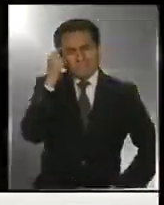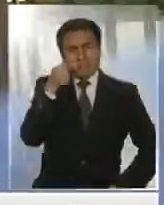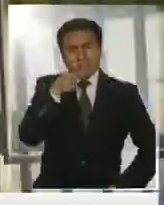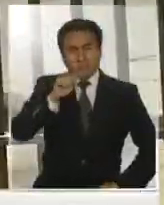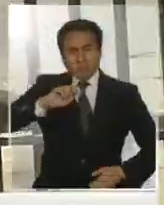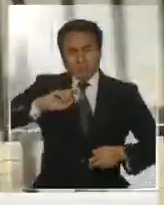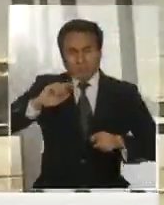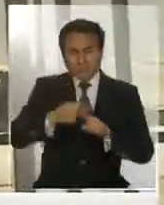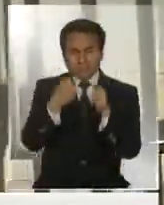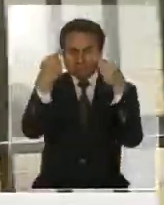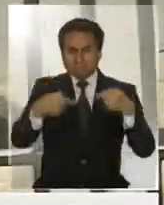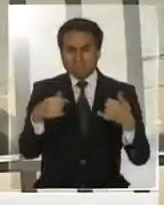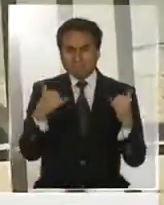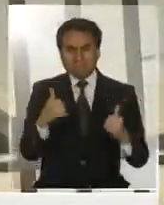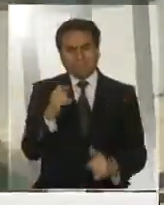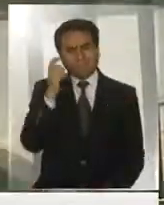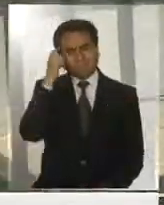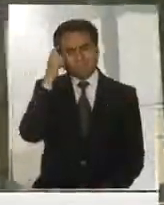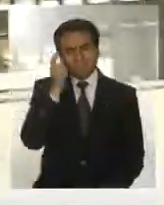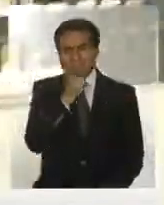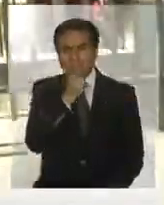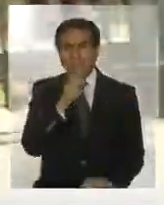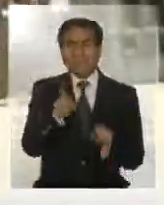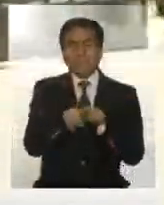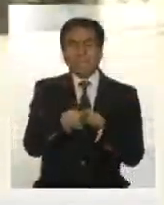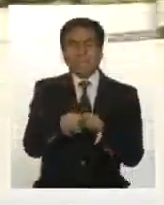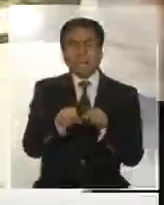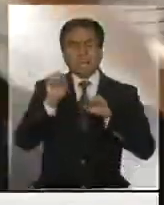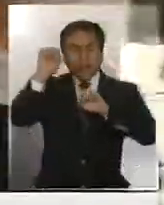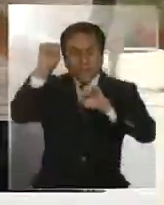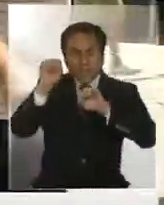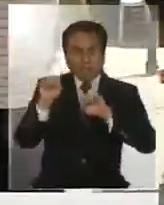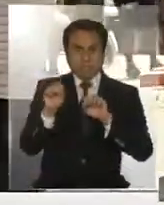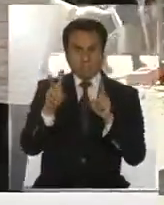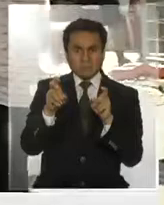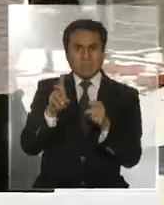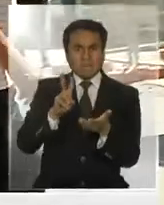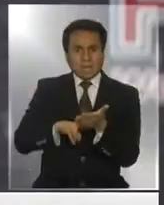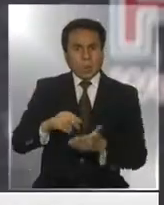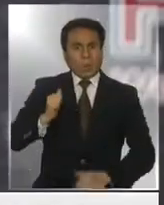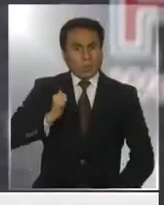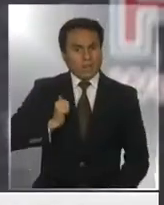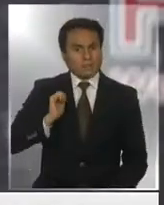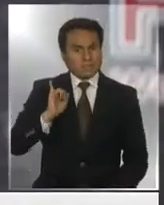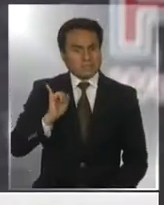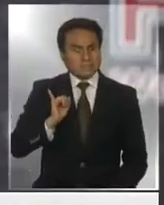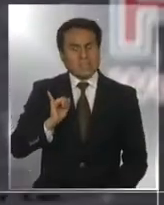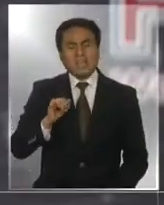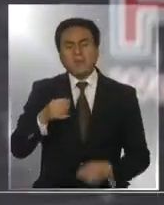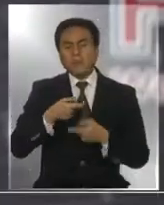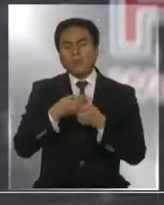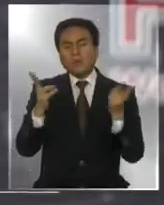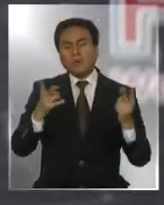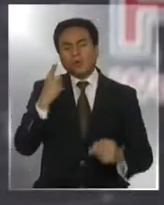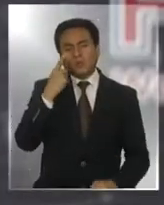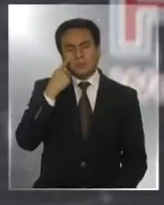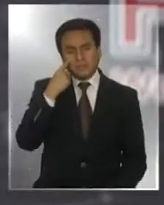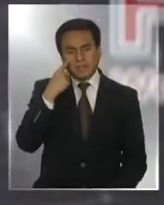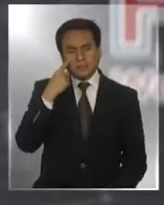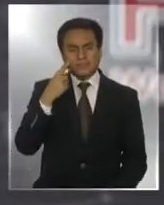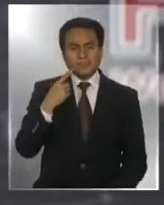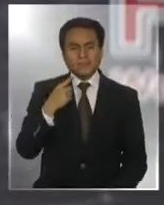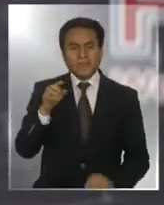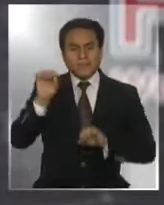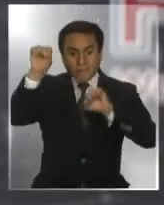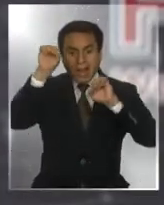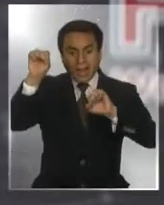de reanudar el torneo, sobre todo cuando las amenazas de los barristas esta vez sí se cumplieron. Es público y de conocimiento que